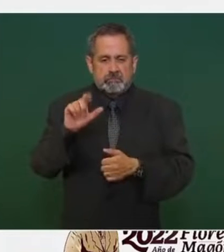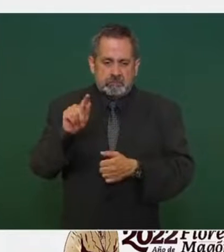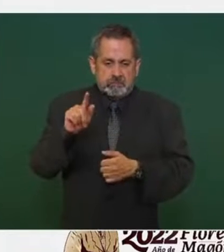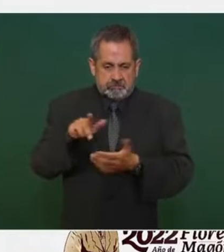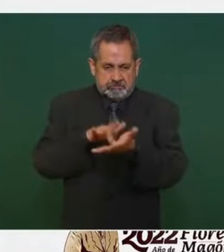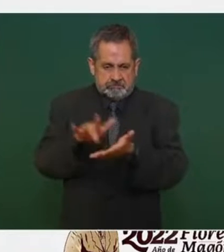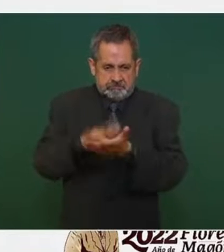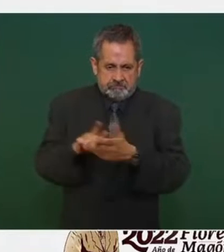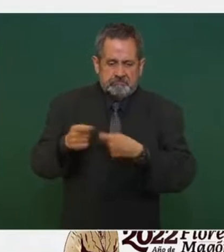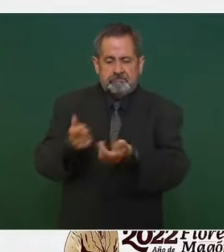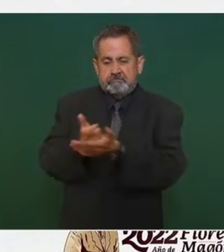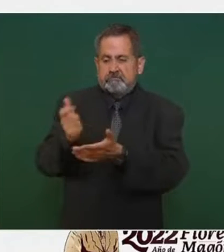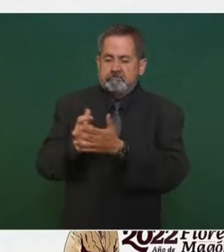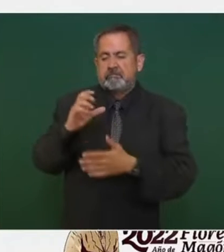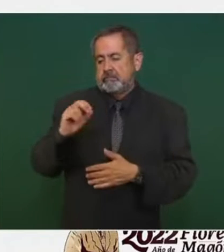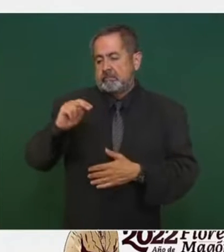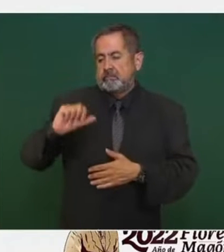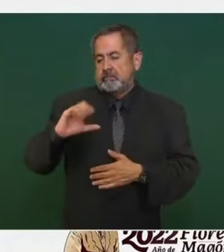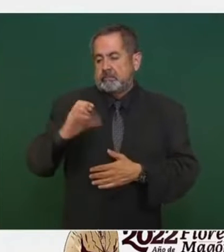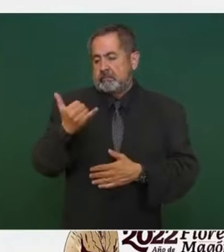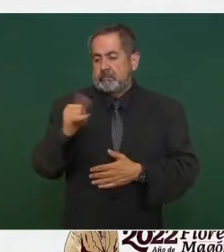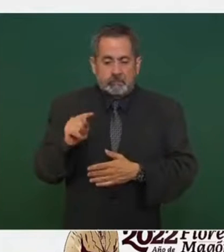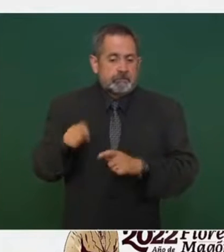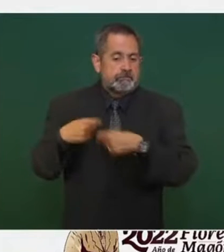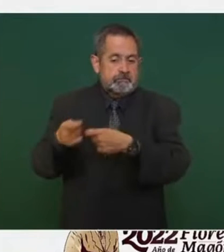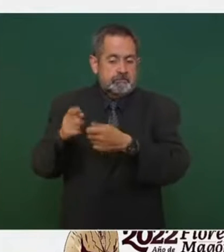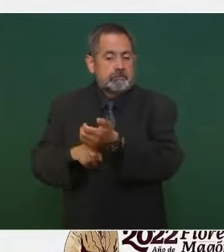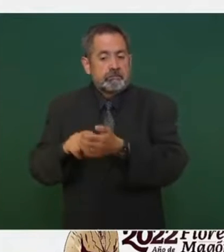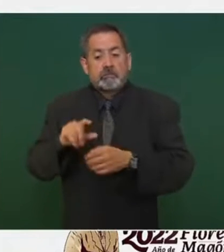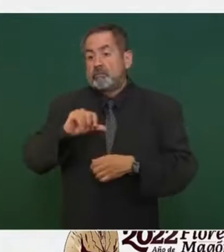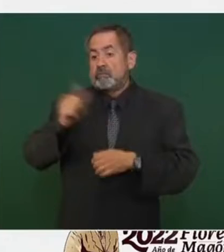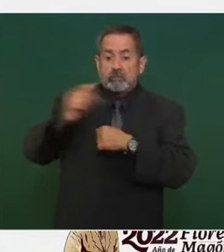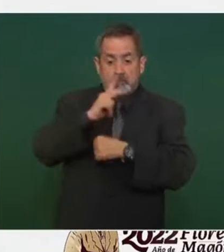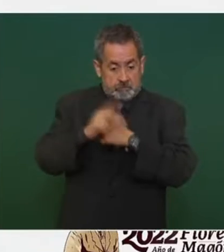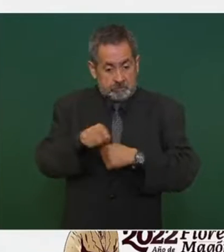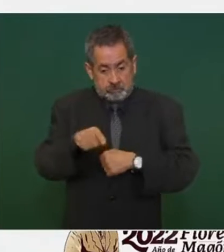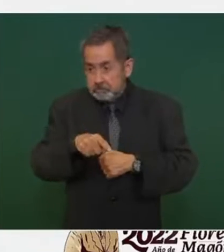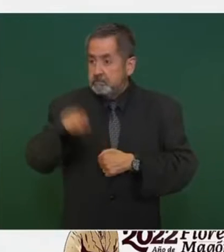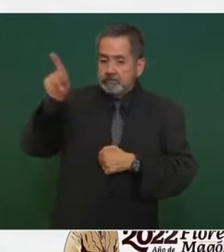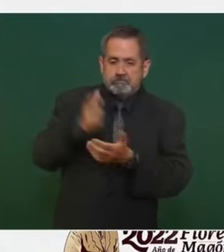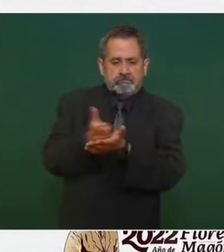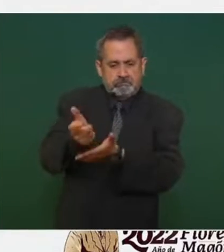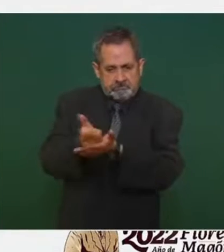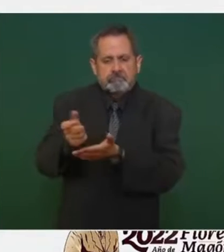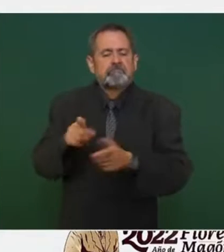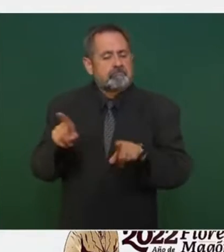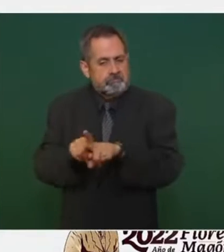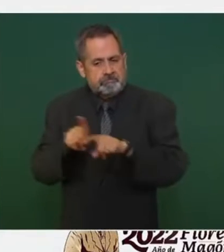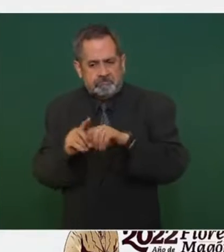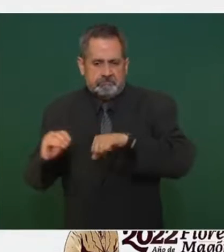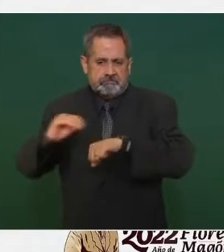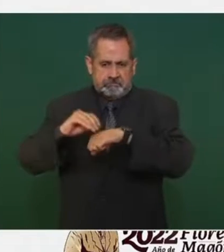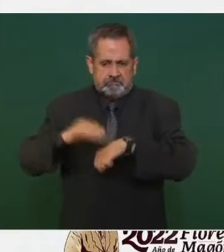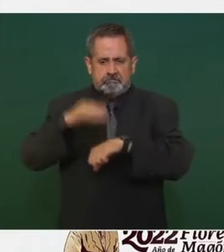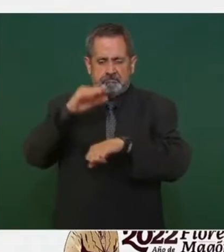esos apoyos por CONACYT. Y en cuanto a las becas al extranjero, también se ha puesto una atención